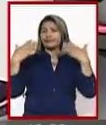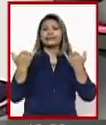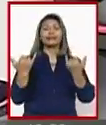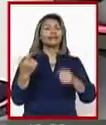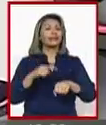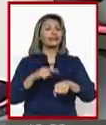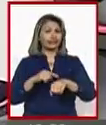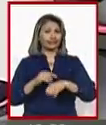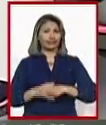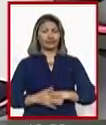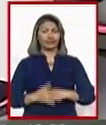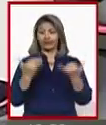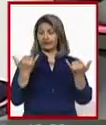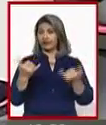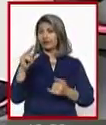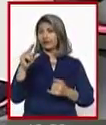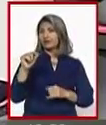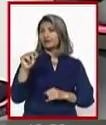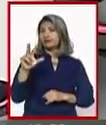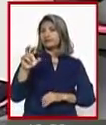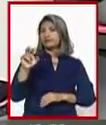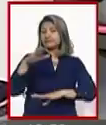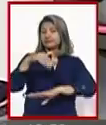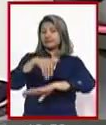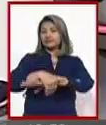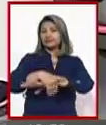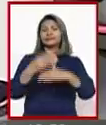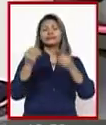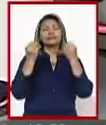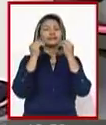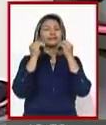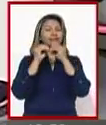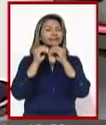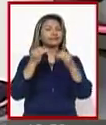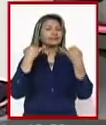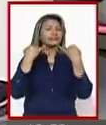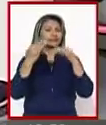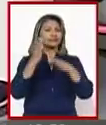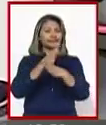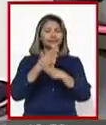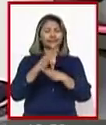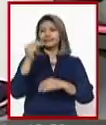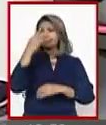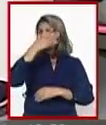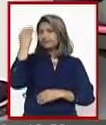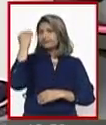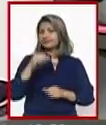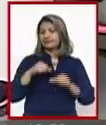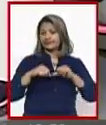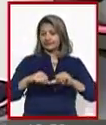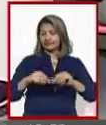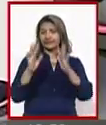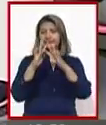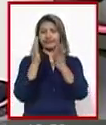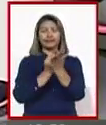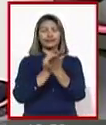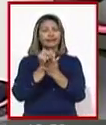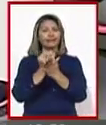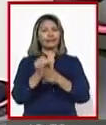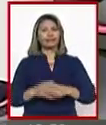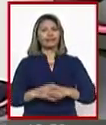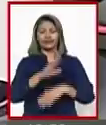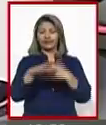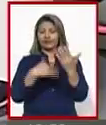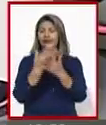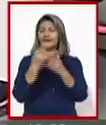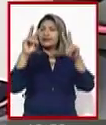estos momentos. Hoy, 20 horas con 30 minutos, hay más información para compartir en la edición central. No se olviden también de seguirnos en las redes sociales y